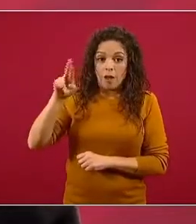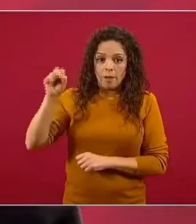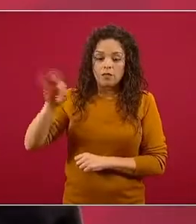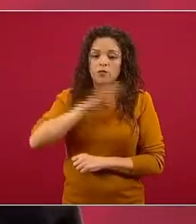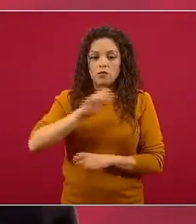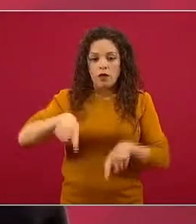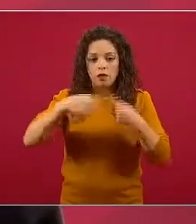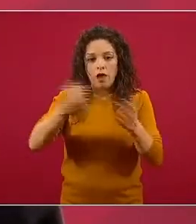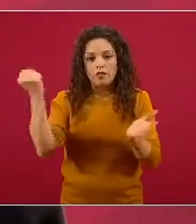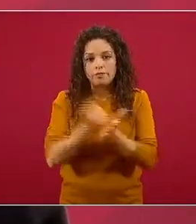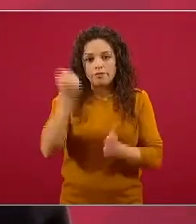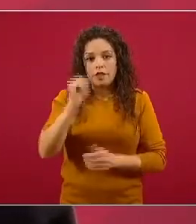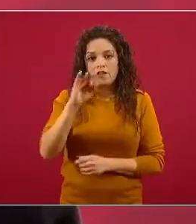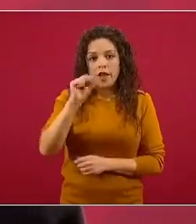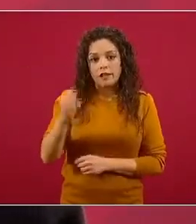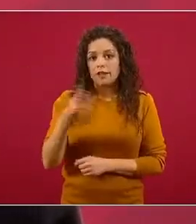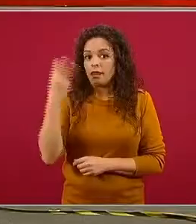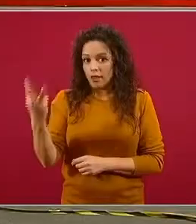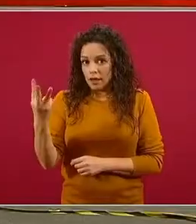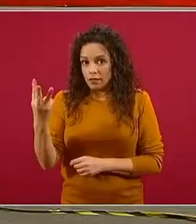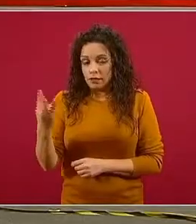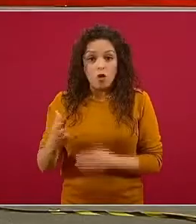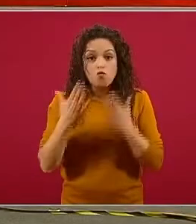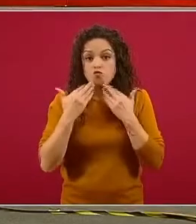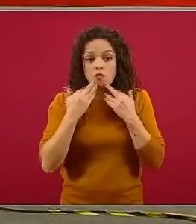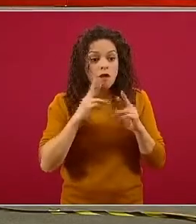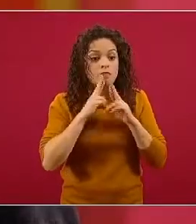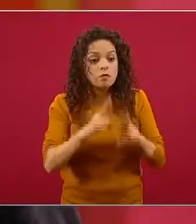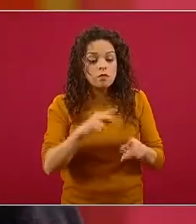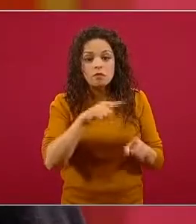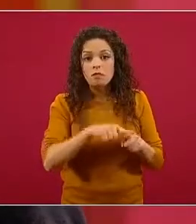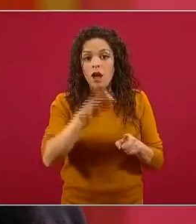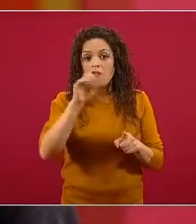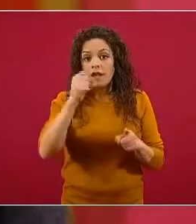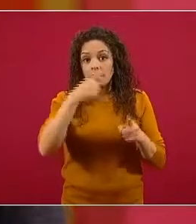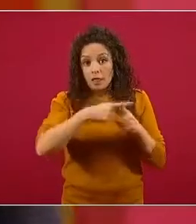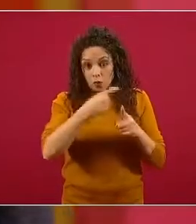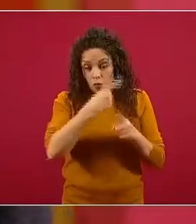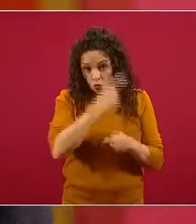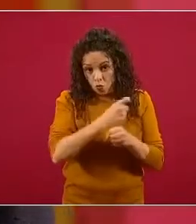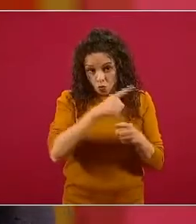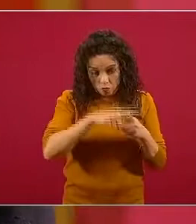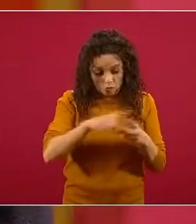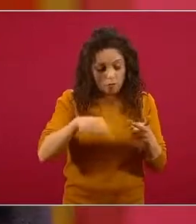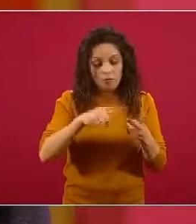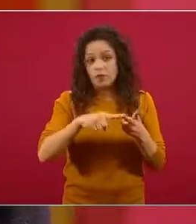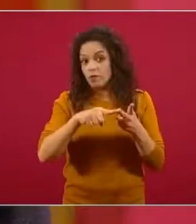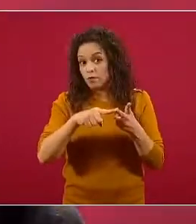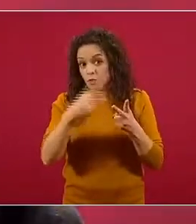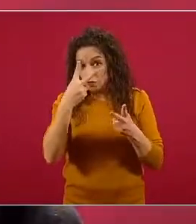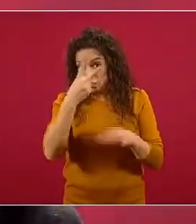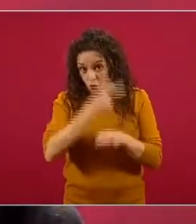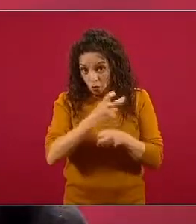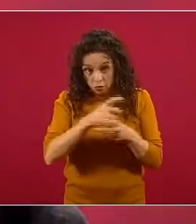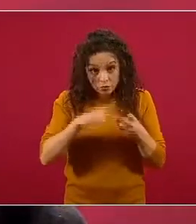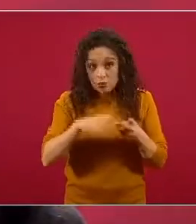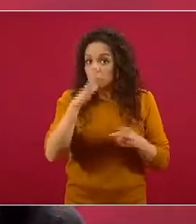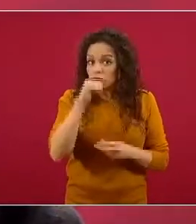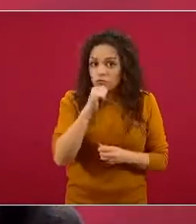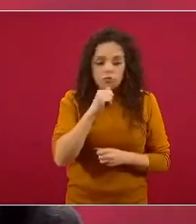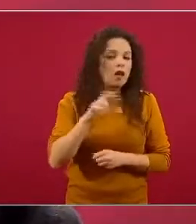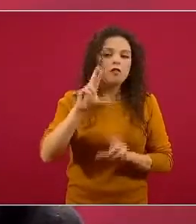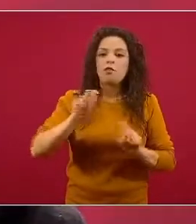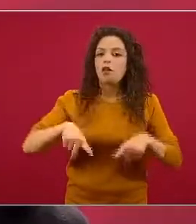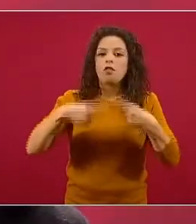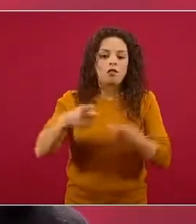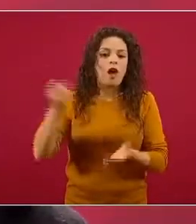3. Si no hay resultados de la fase 1 y la fase 2, no se puede proceder a realizar la fase 3.